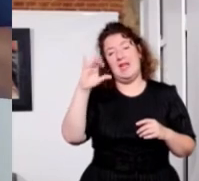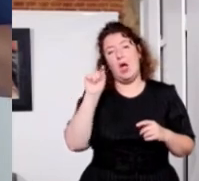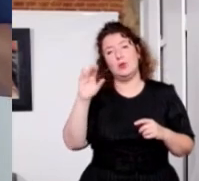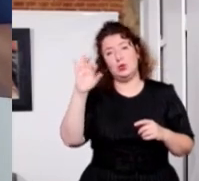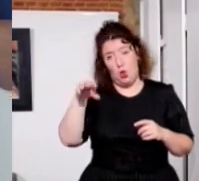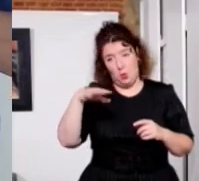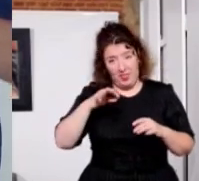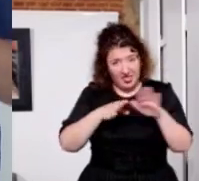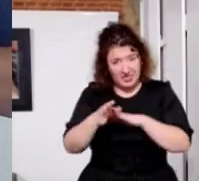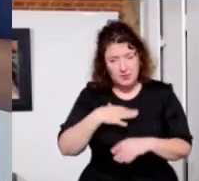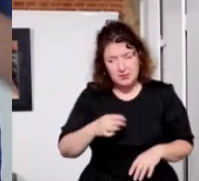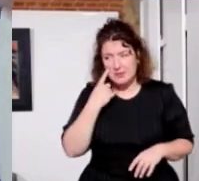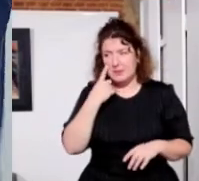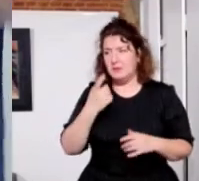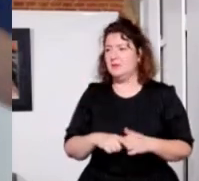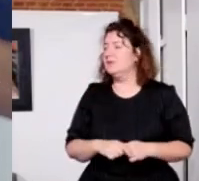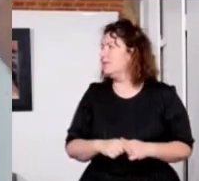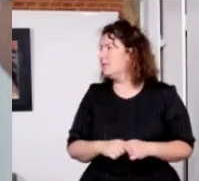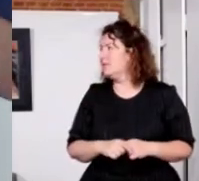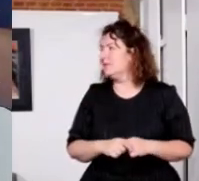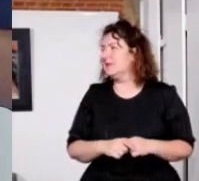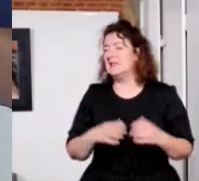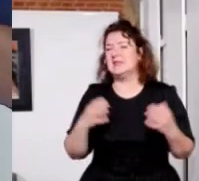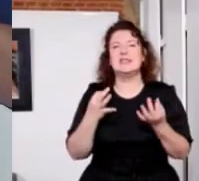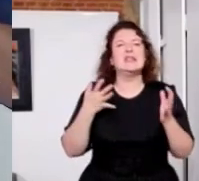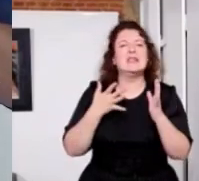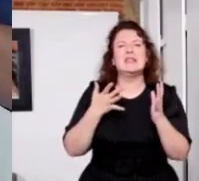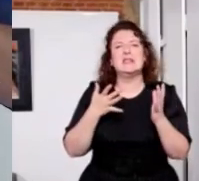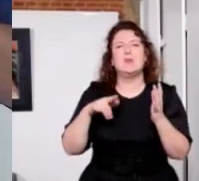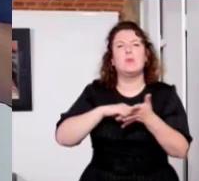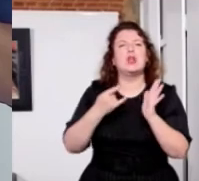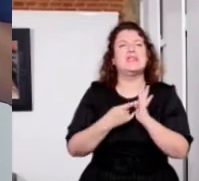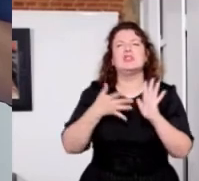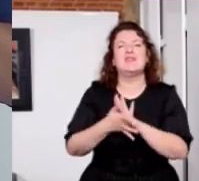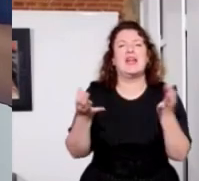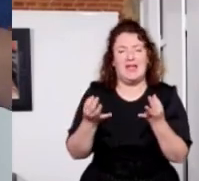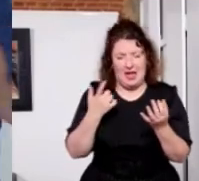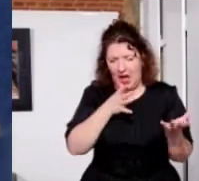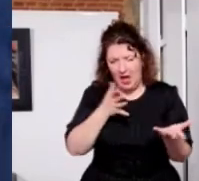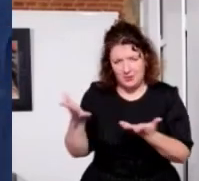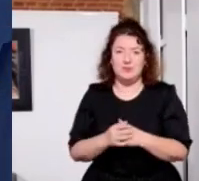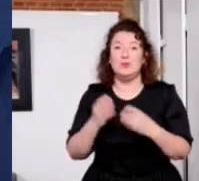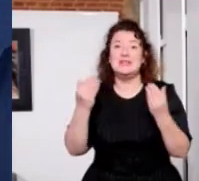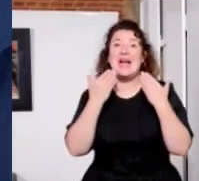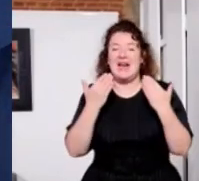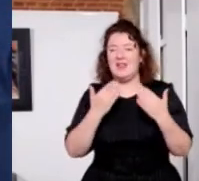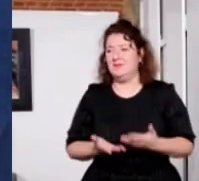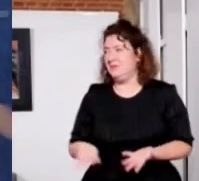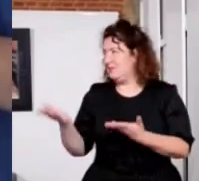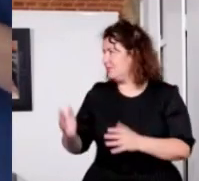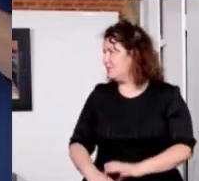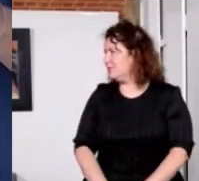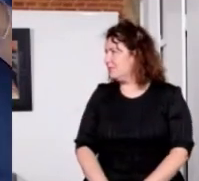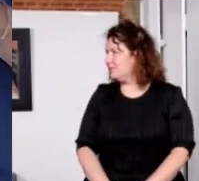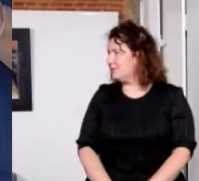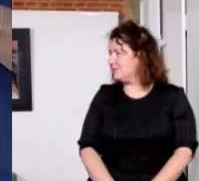y que nos enseña un poco en qué consiste este proyecto. Muchas gracias y ahora ya sí que